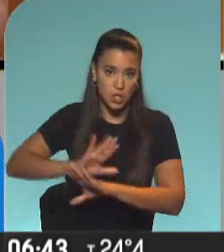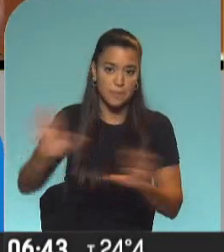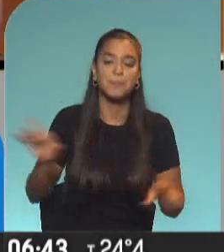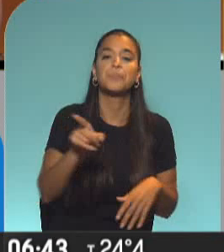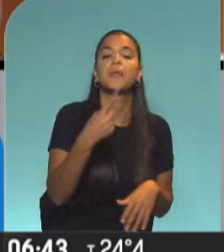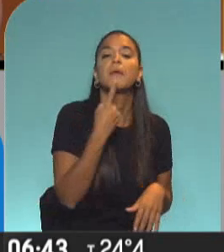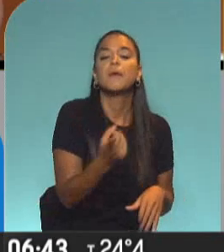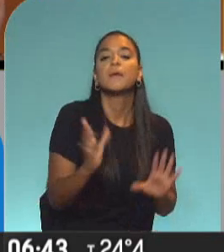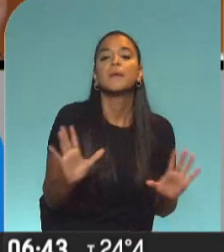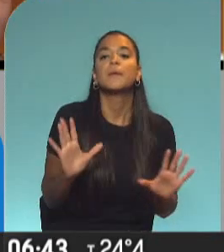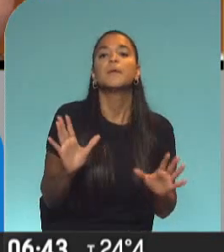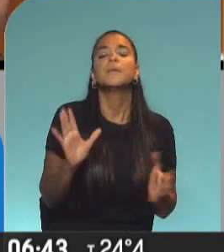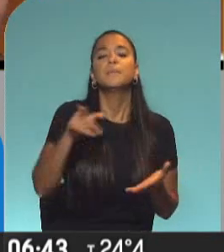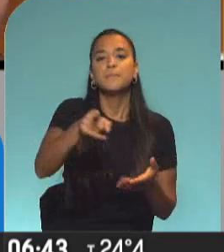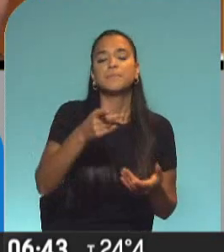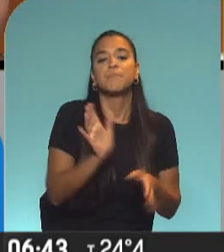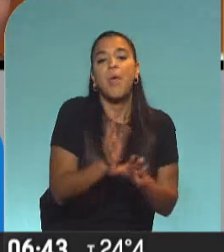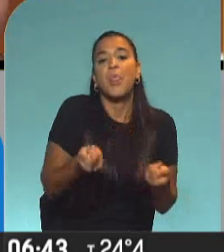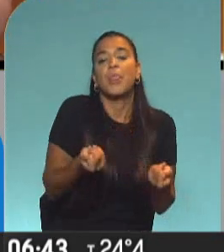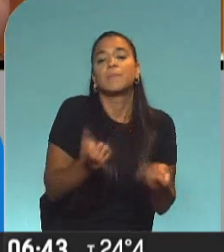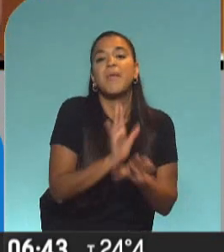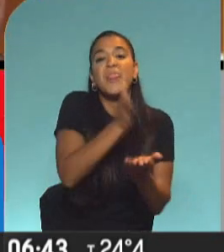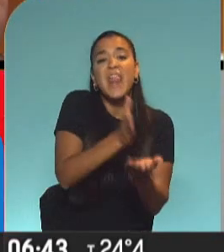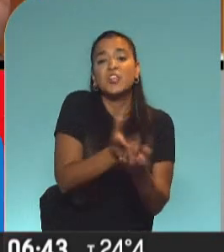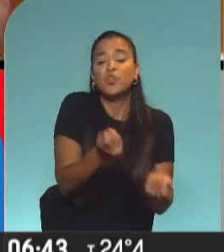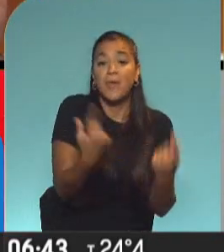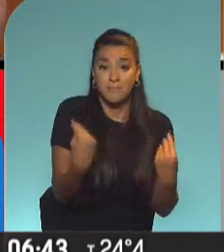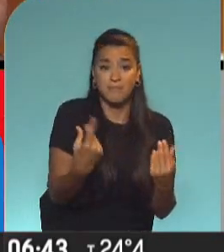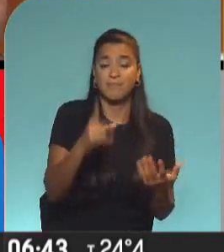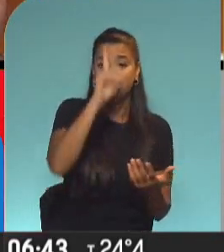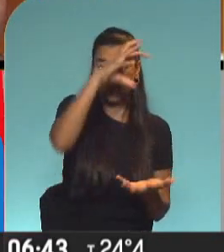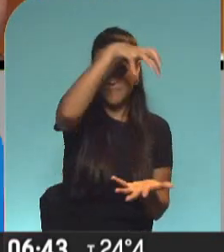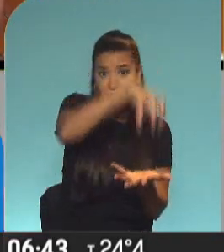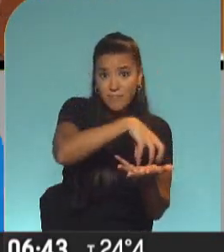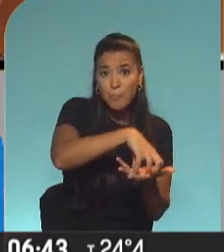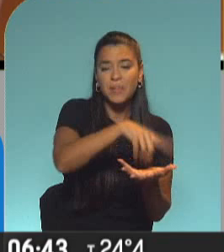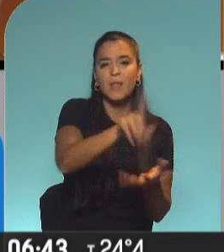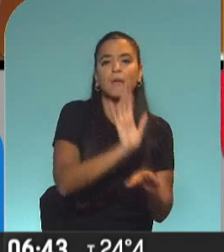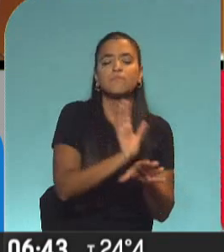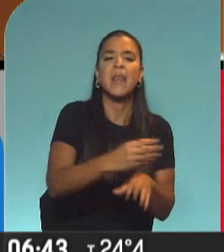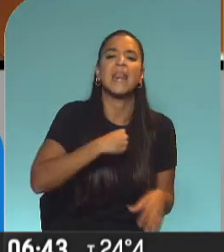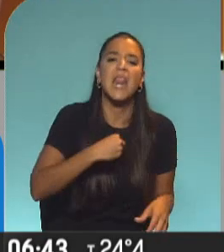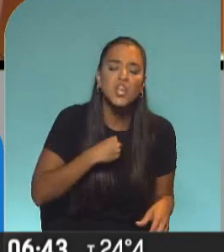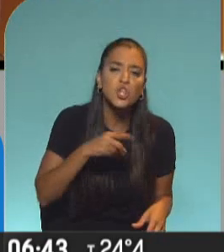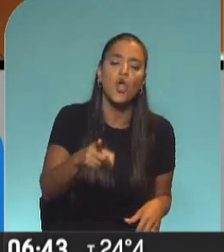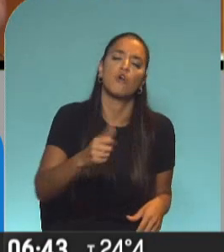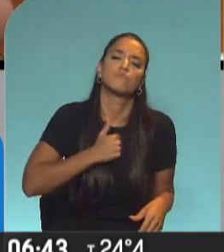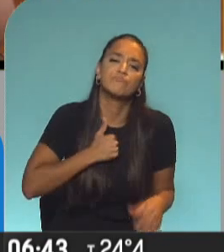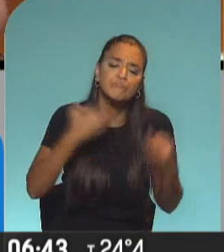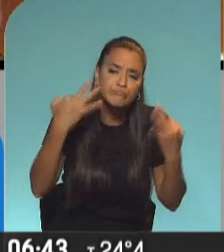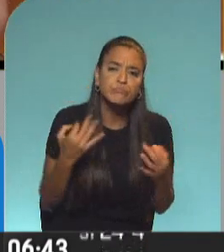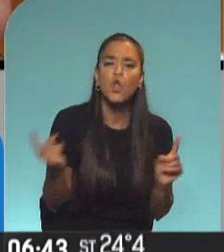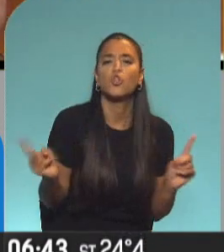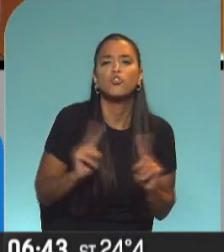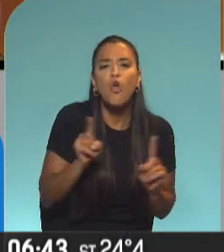sobre todo con otorgarle ciertos derechos, sobre todo a aquellas instituciones que responden a grupos religiosos, credos, y no ir